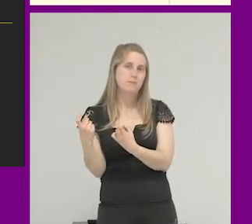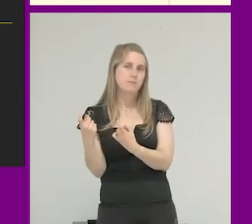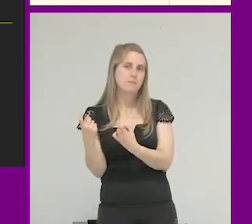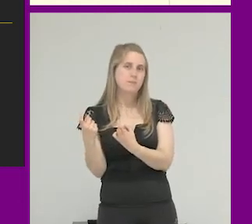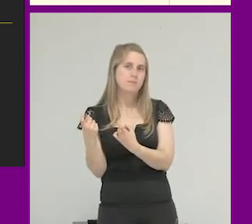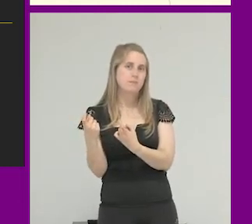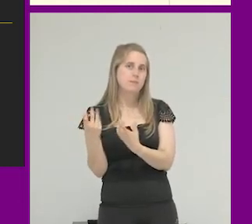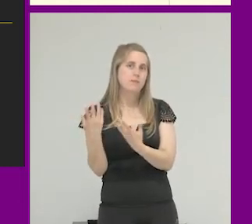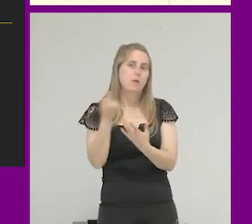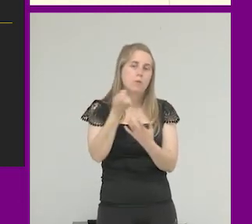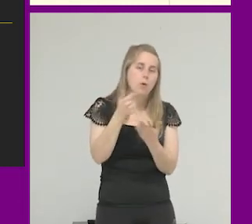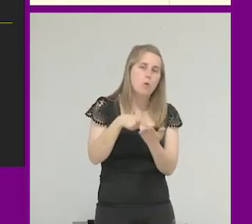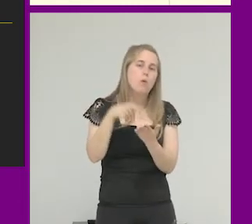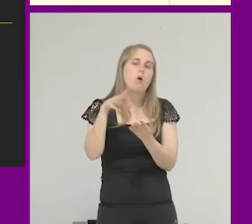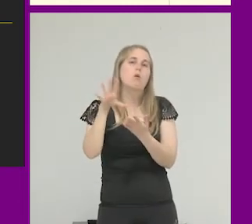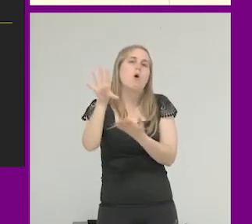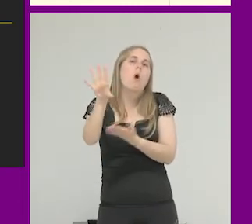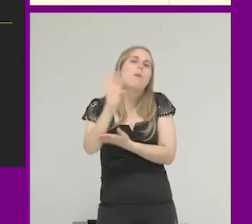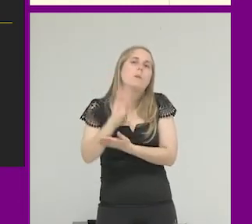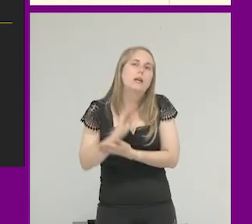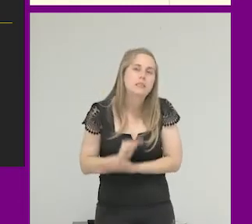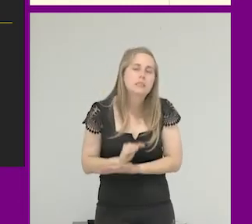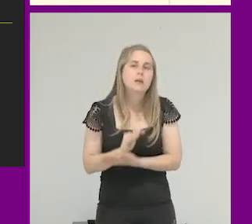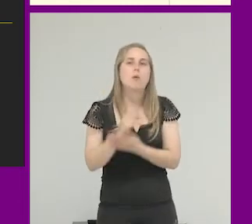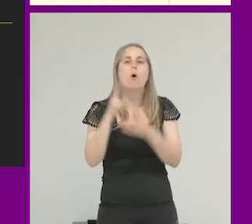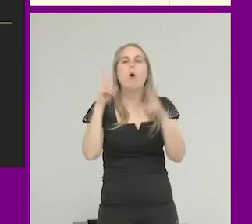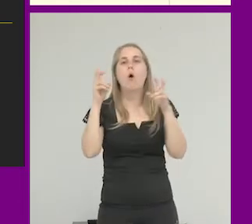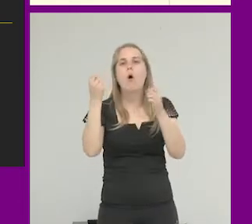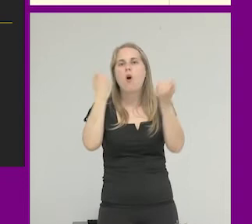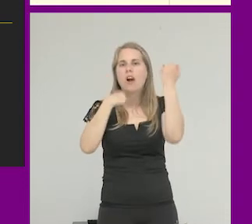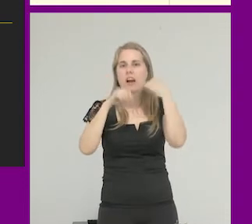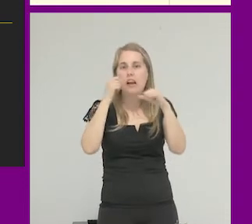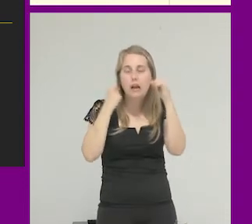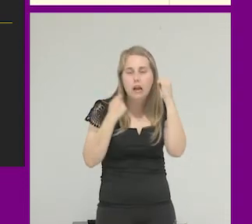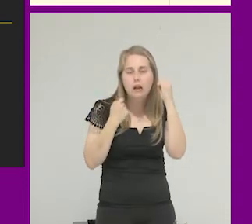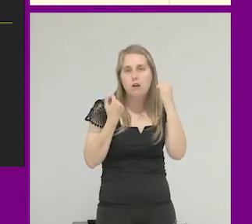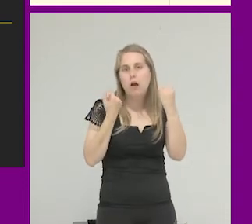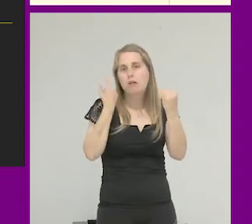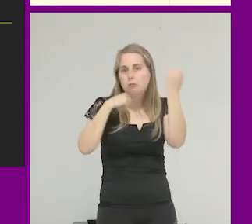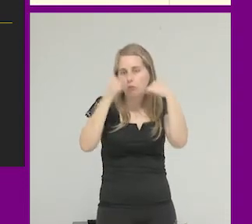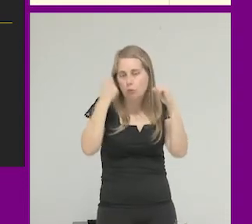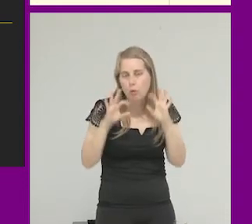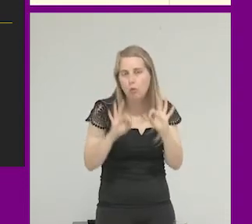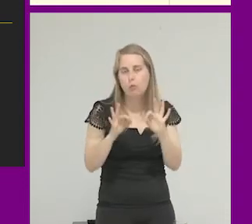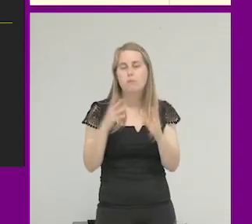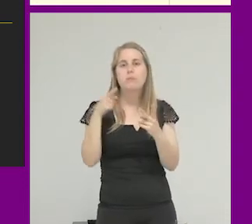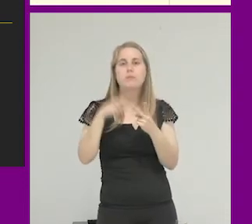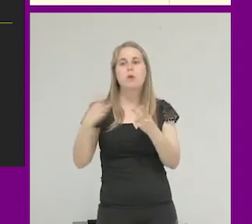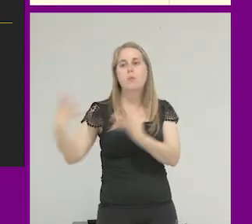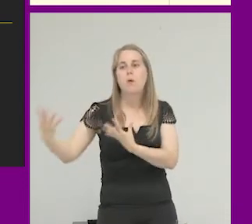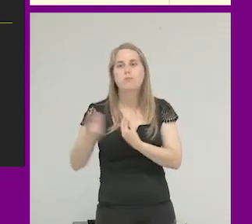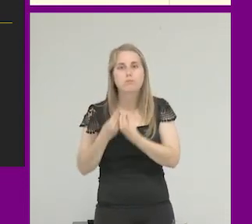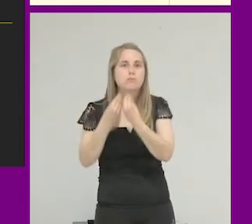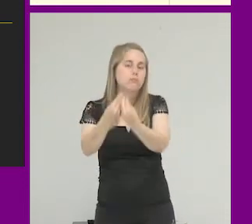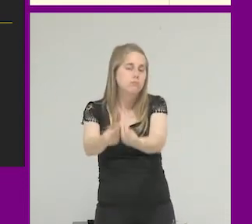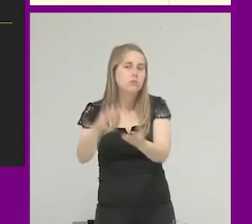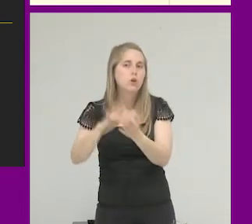bueno, komprensiboa ditzen dena edo jarrera de kultibo ditzen da gazteleraz, lantze prozesuan akompainatzen duena